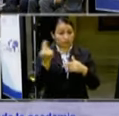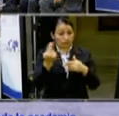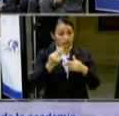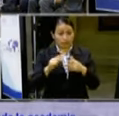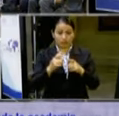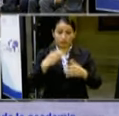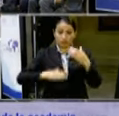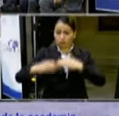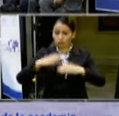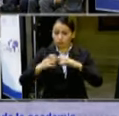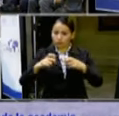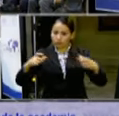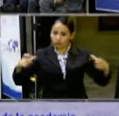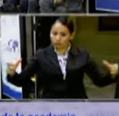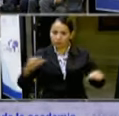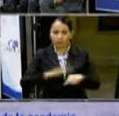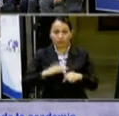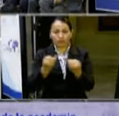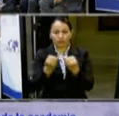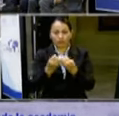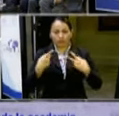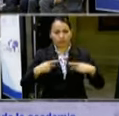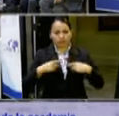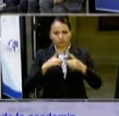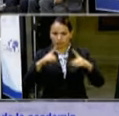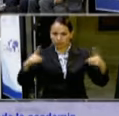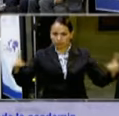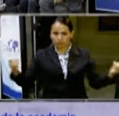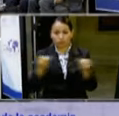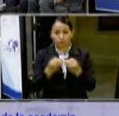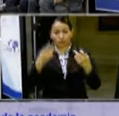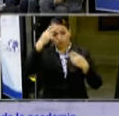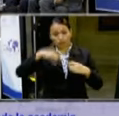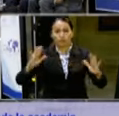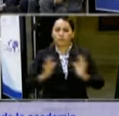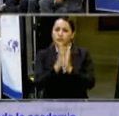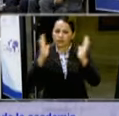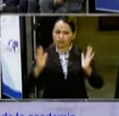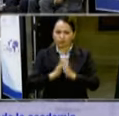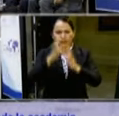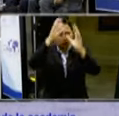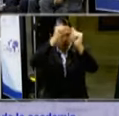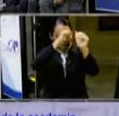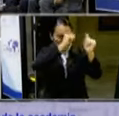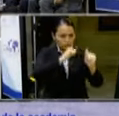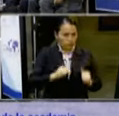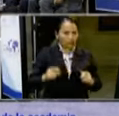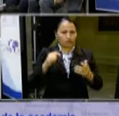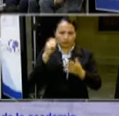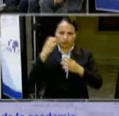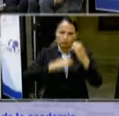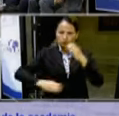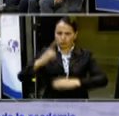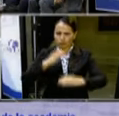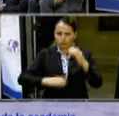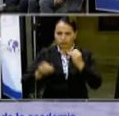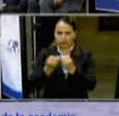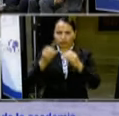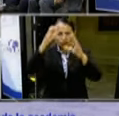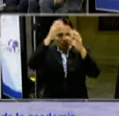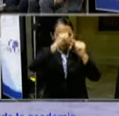sino en el desarrollo de su población. México participa de la Organización Mundial de Comercio, de los tratados de libre comercio, de los acuerdos en la